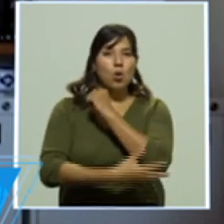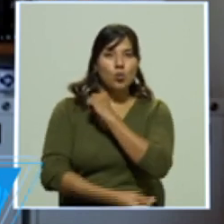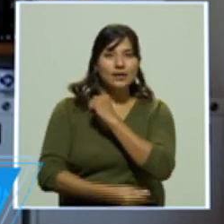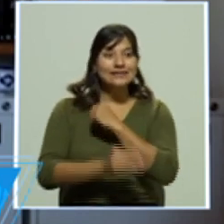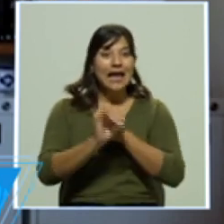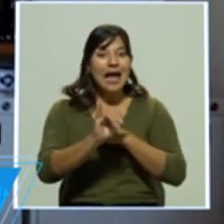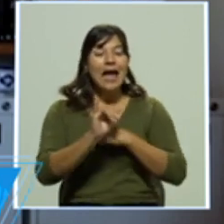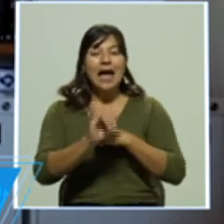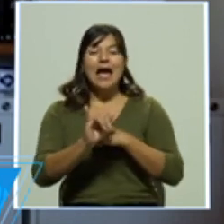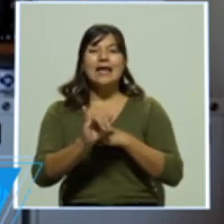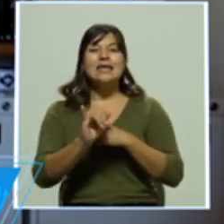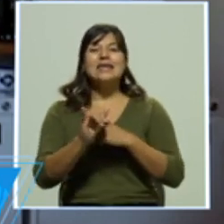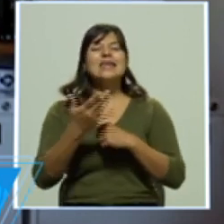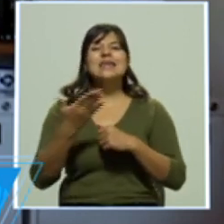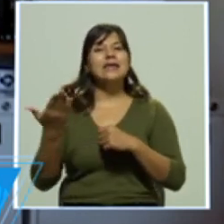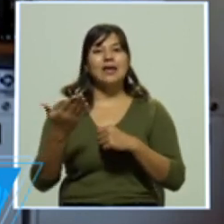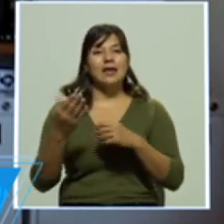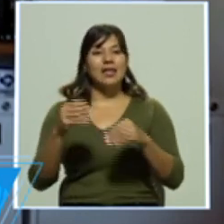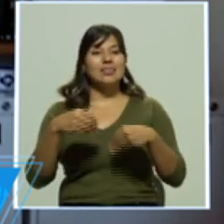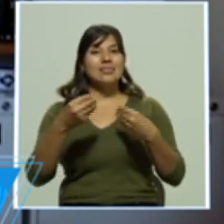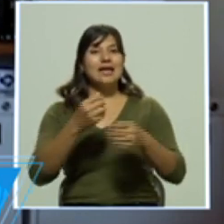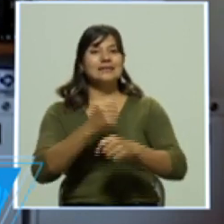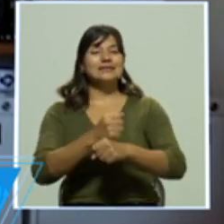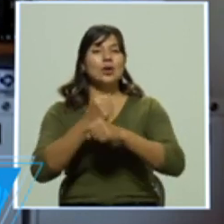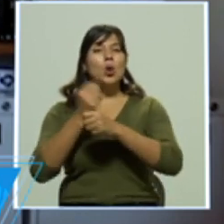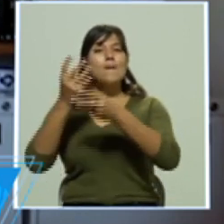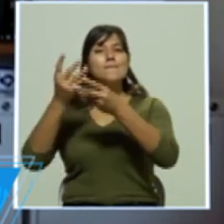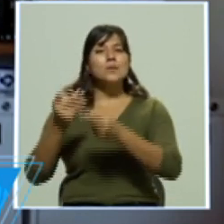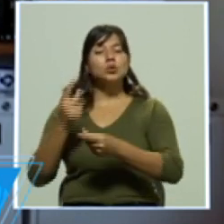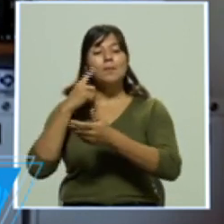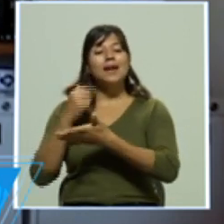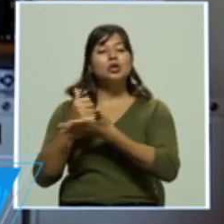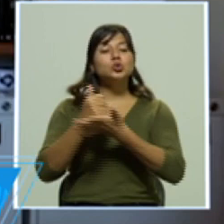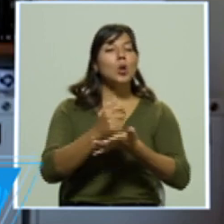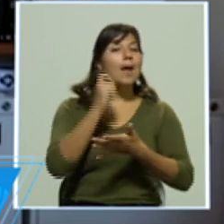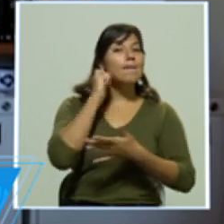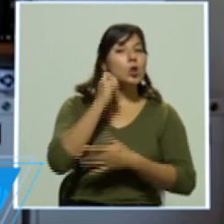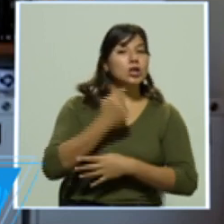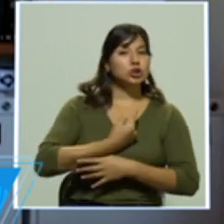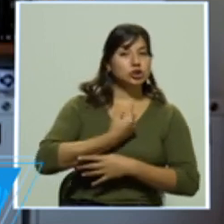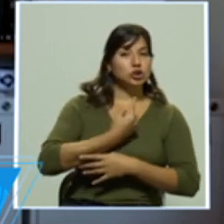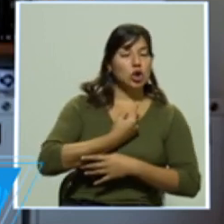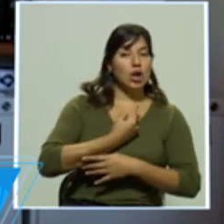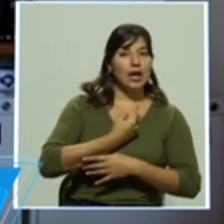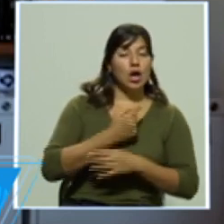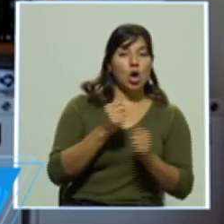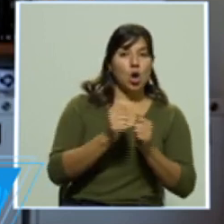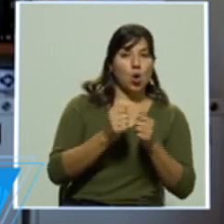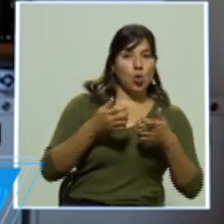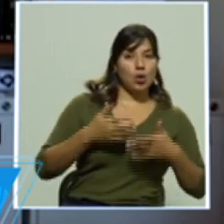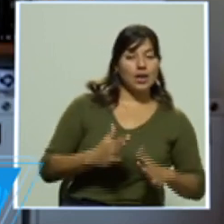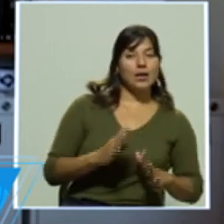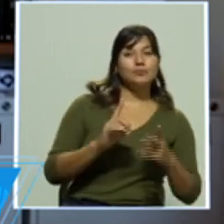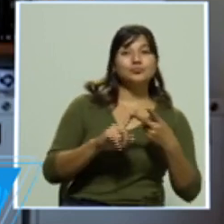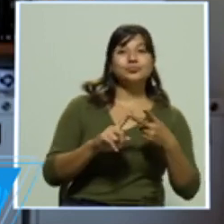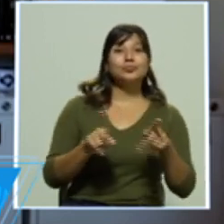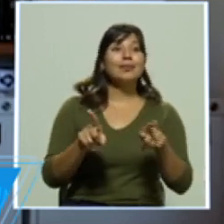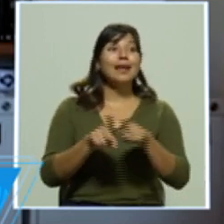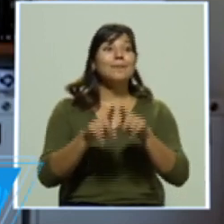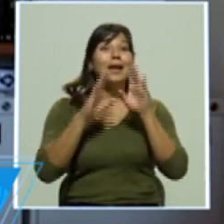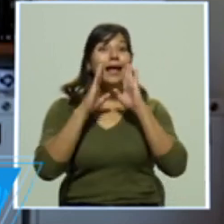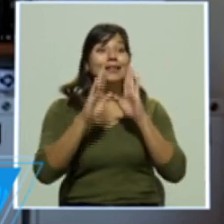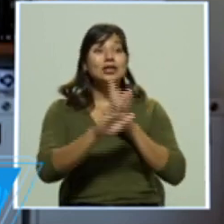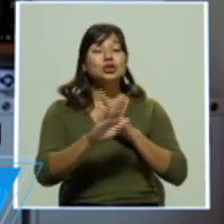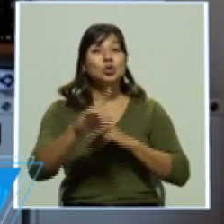el presupuesto se dirija a los hogares, jefas de hogar. Hablamos de, por ejemplo, atender las necesidades de las mujeres